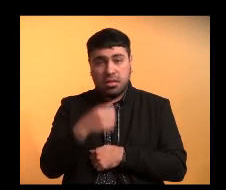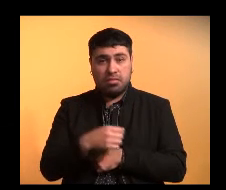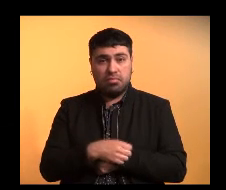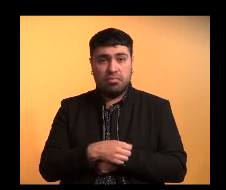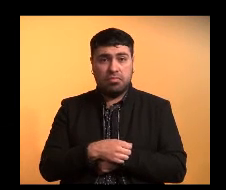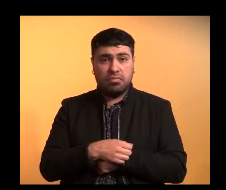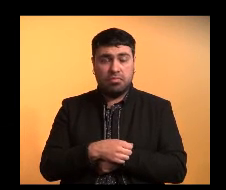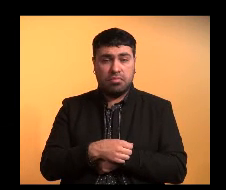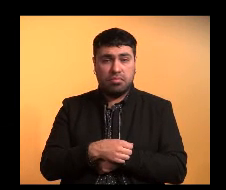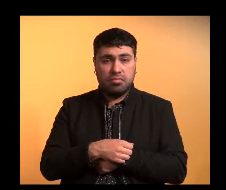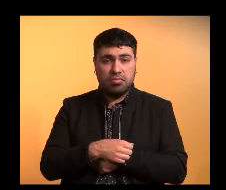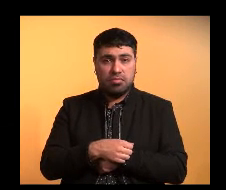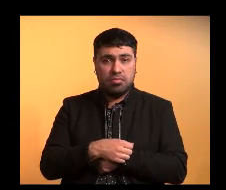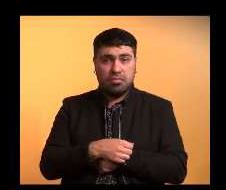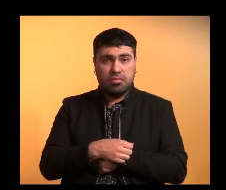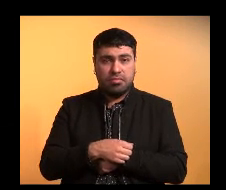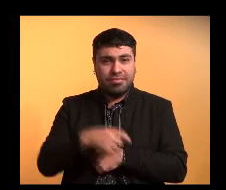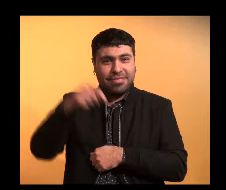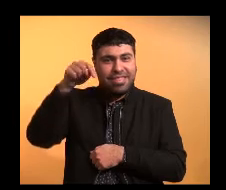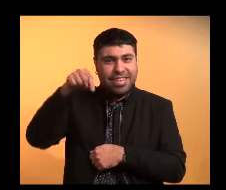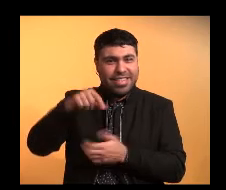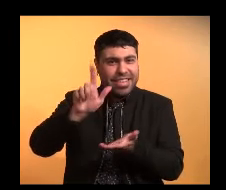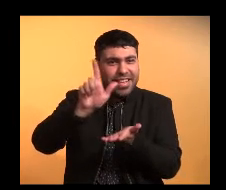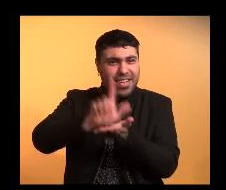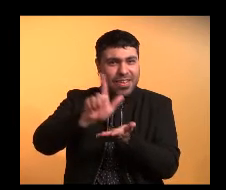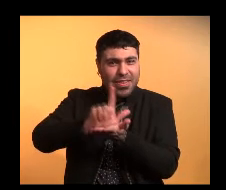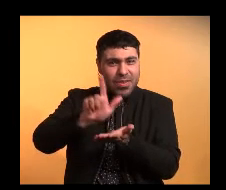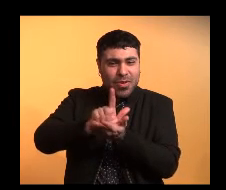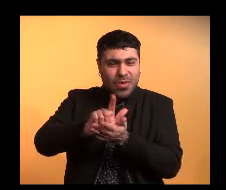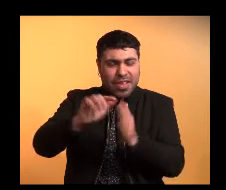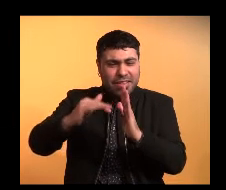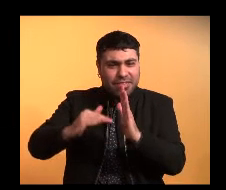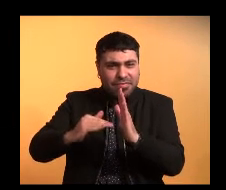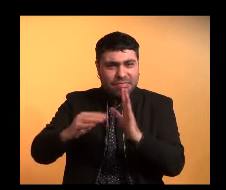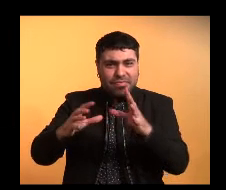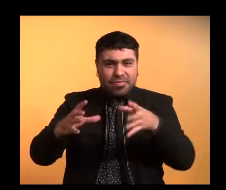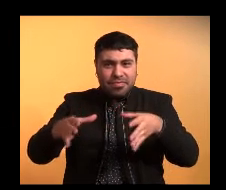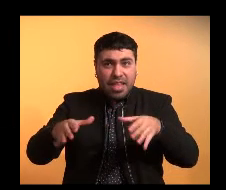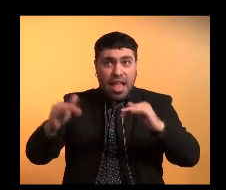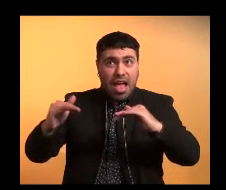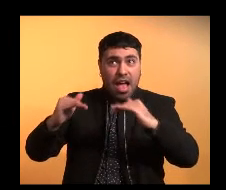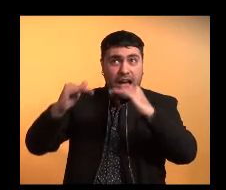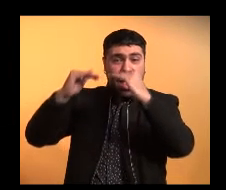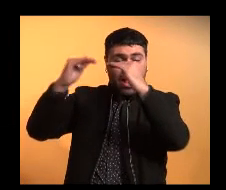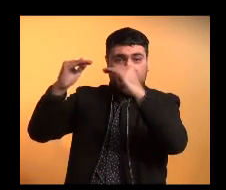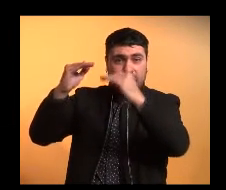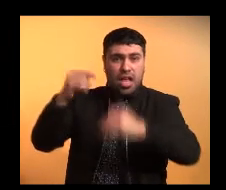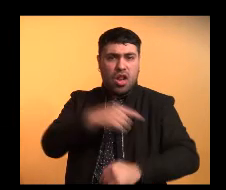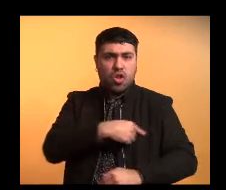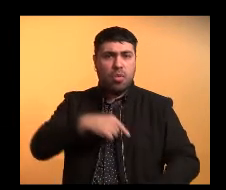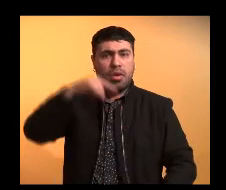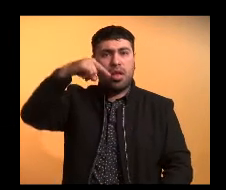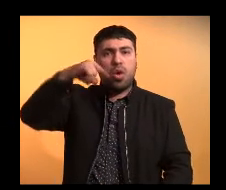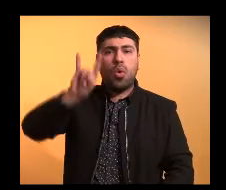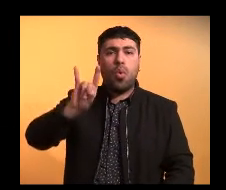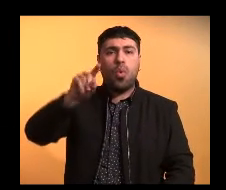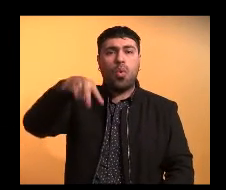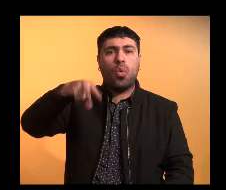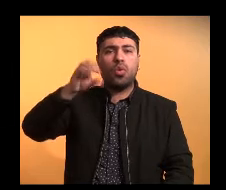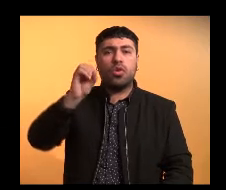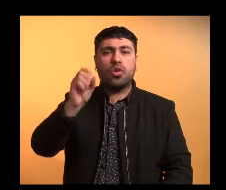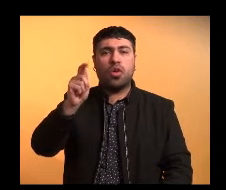que vive en esta que yo les denominaba la zona intermareal, y vive bien alto. Es una alga Ulotrix, es una alga que está muy